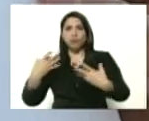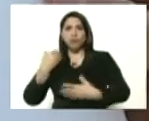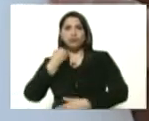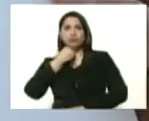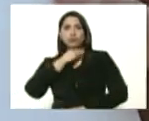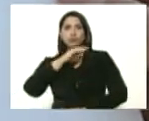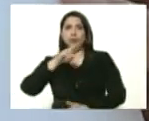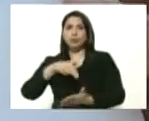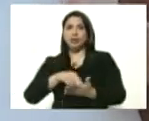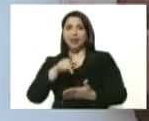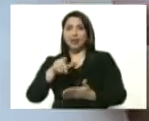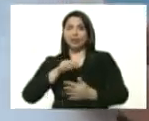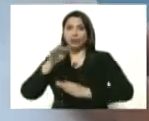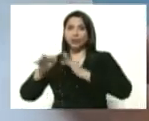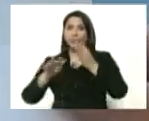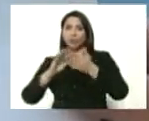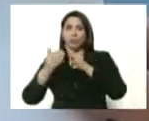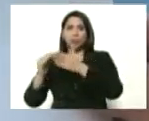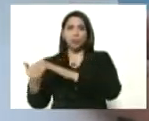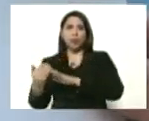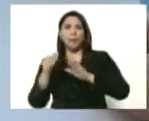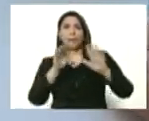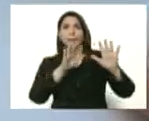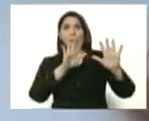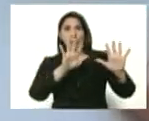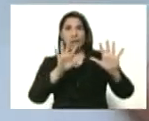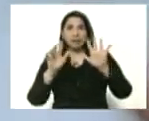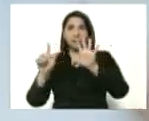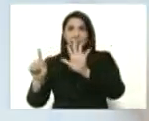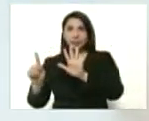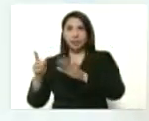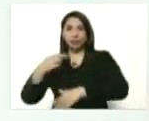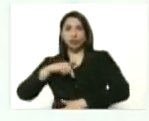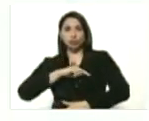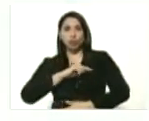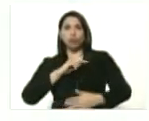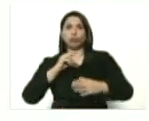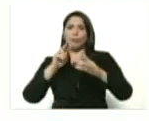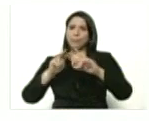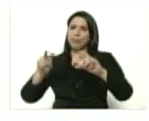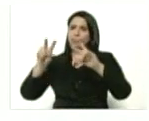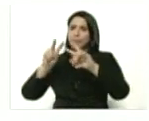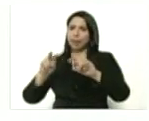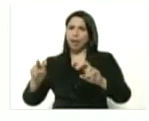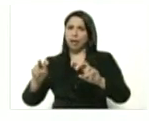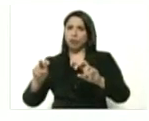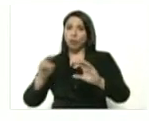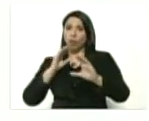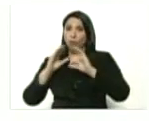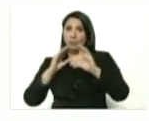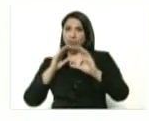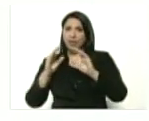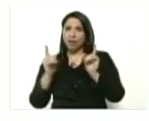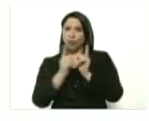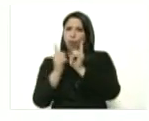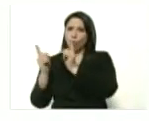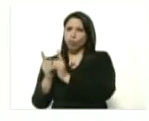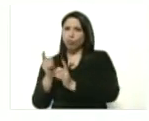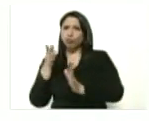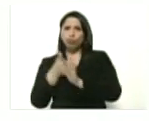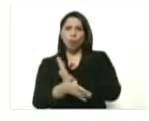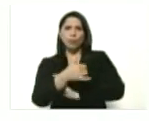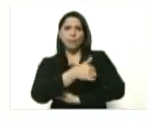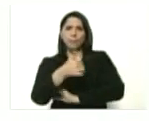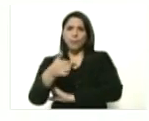de transmisión comunitaria, 16 que estamos investigando y vamos a conversar brevemente con ustedes acerca de cada uno de ellos,